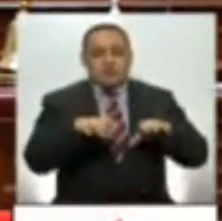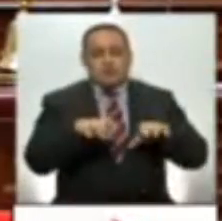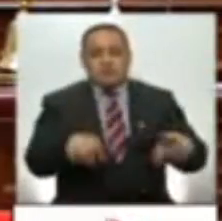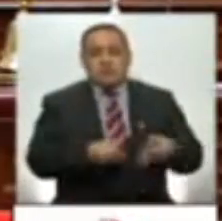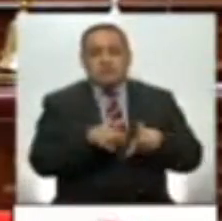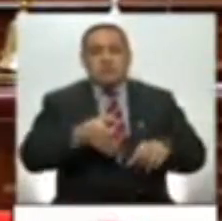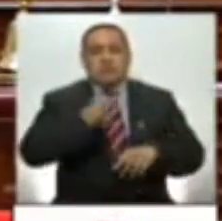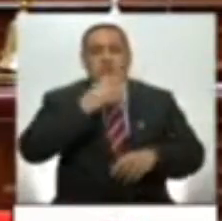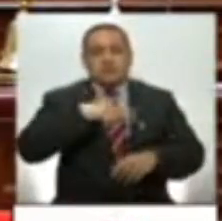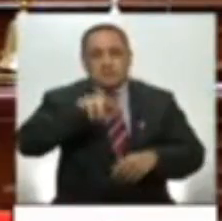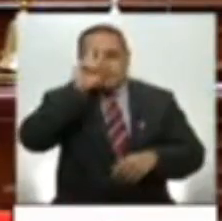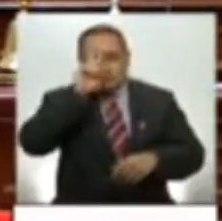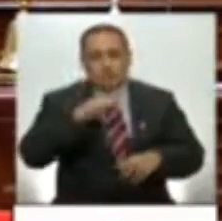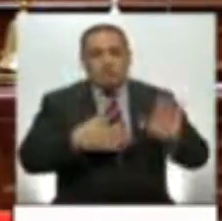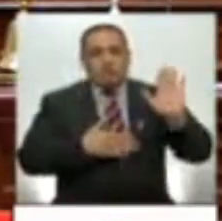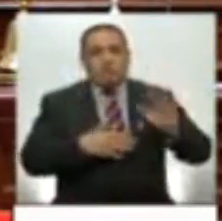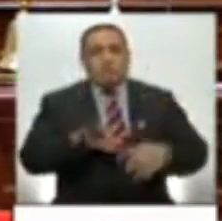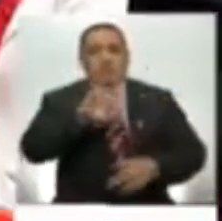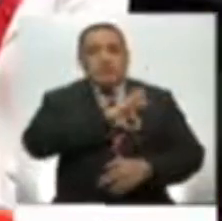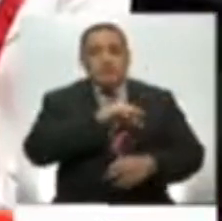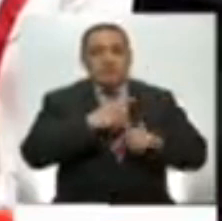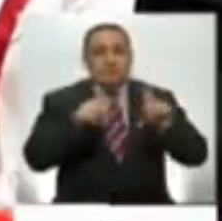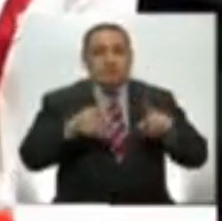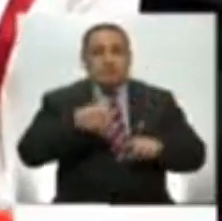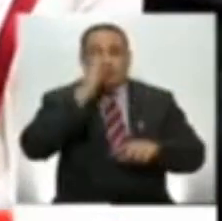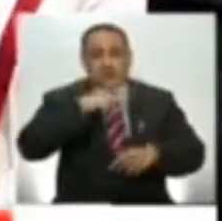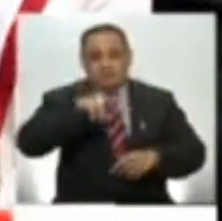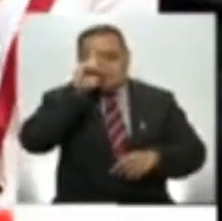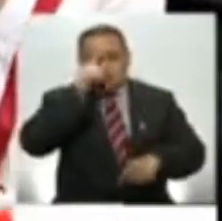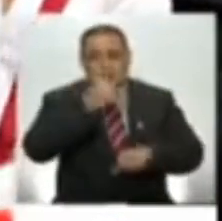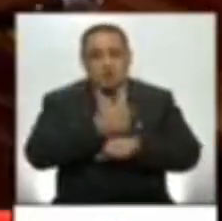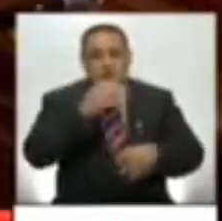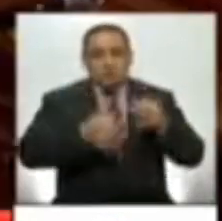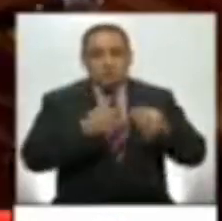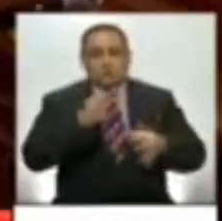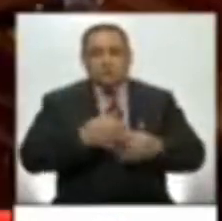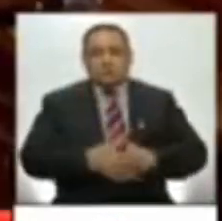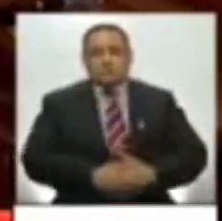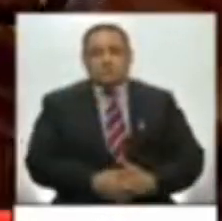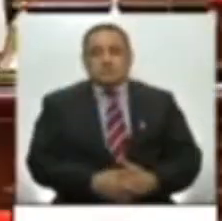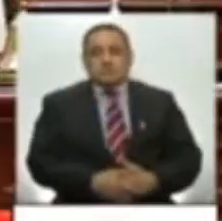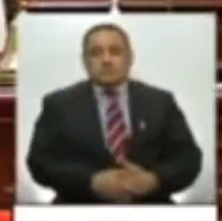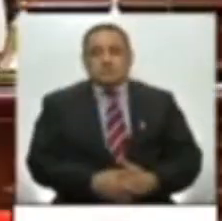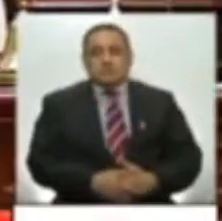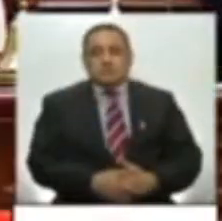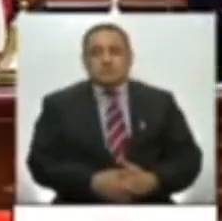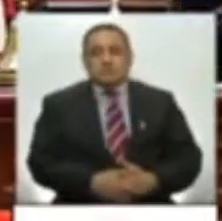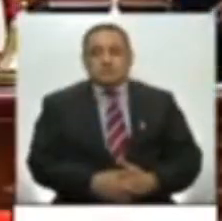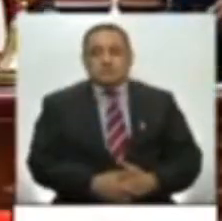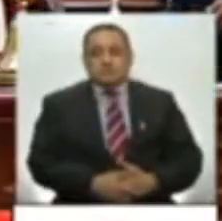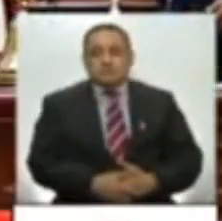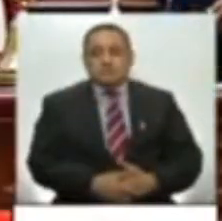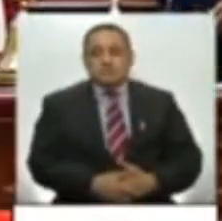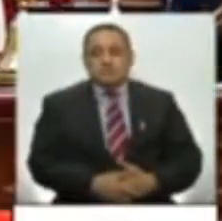que Dios y la patria lo premien, sino que él y la nación se lo demanden.